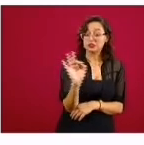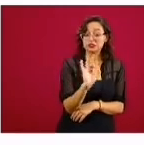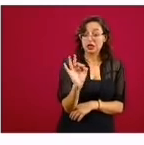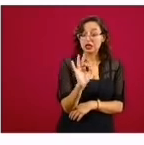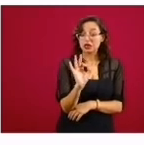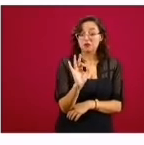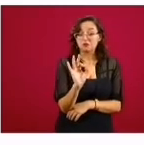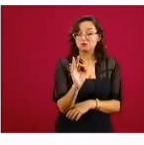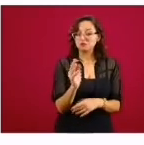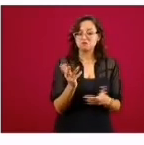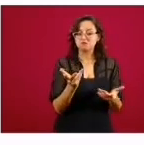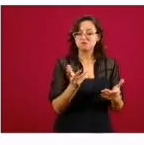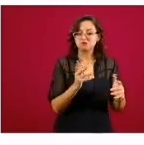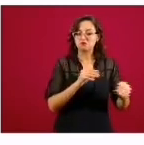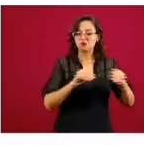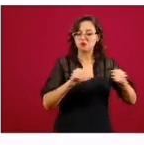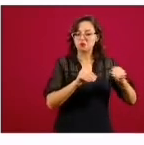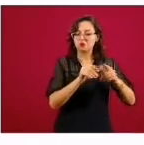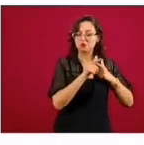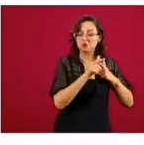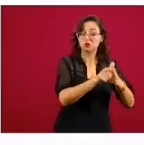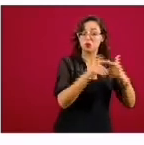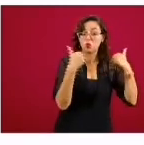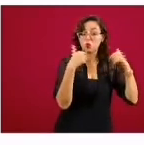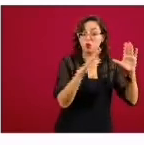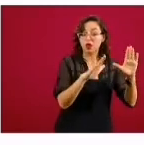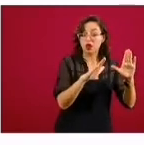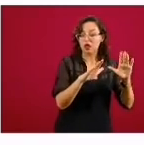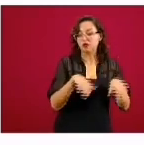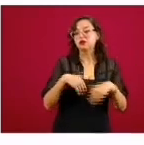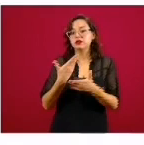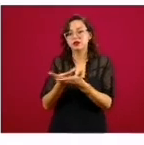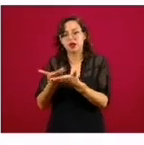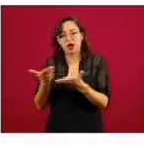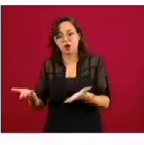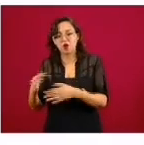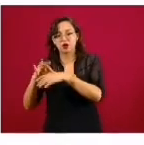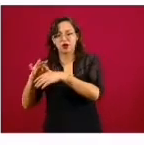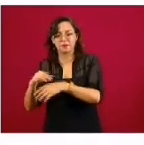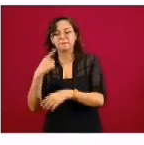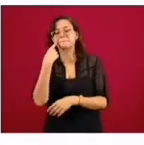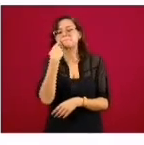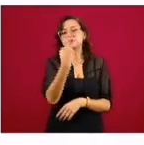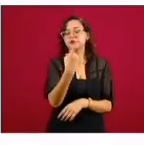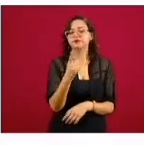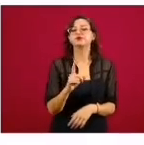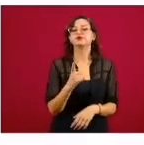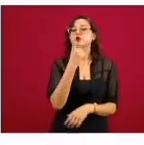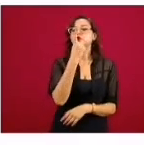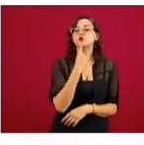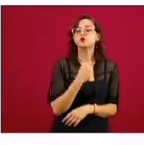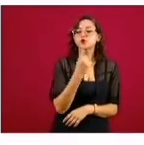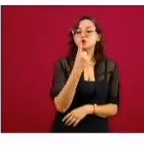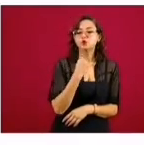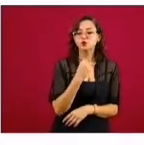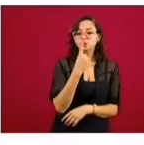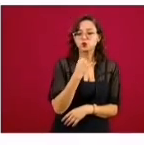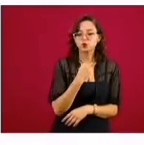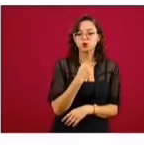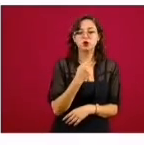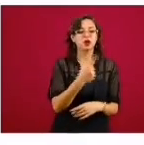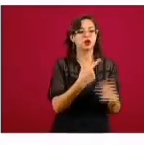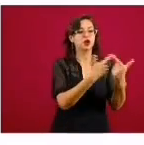lo que está pasando. Lo explico. En la curva roja es una de las varias proyecciones que tenemos